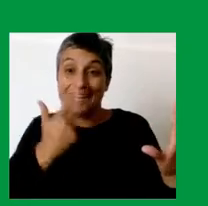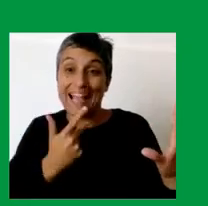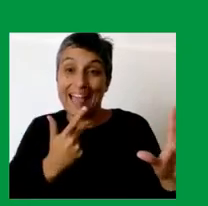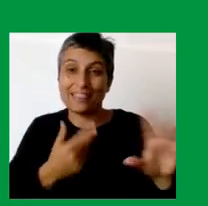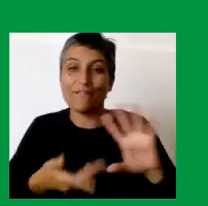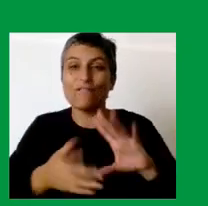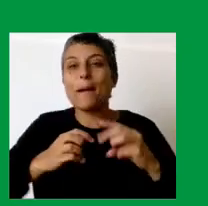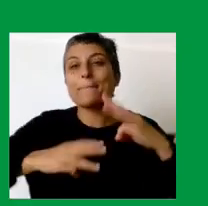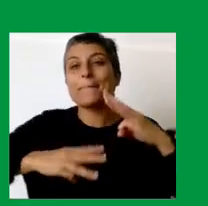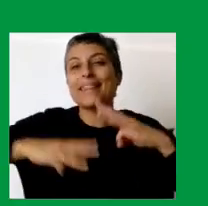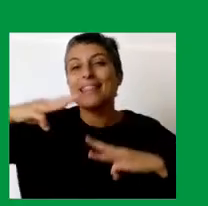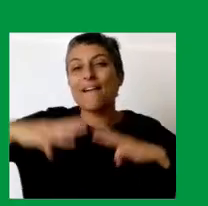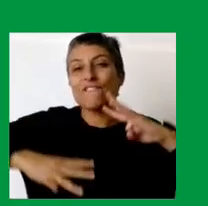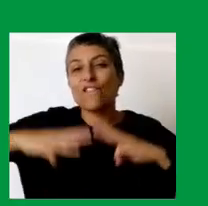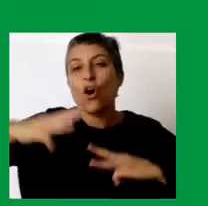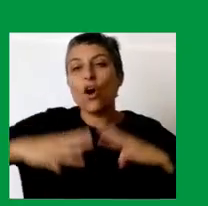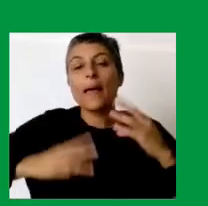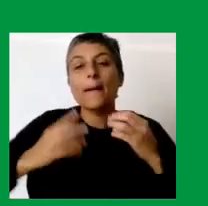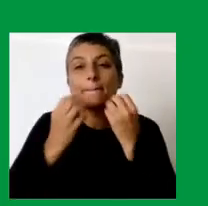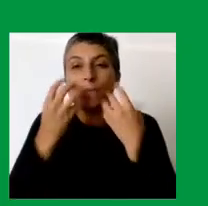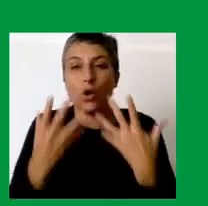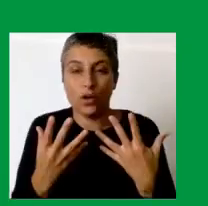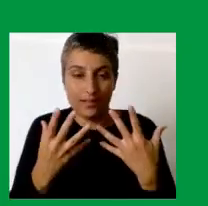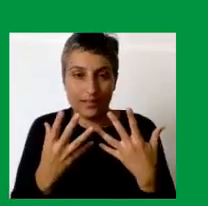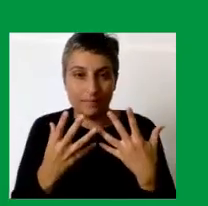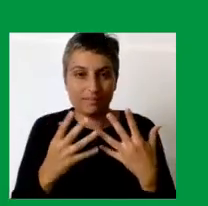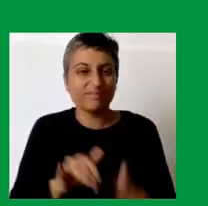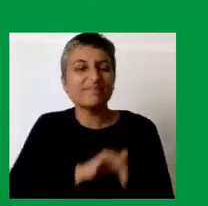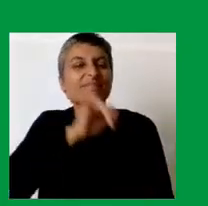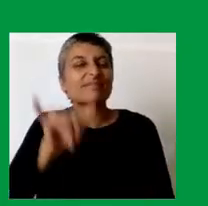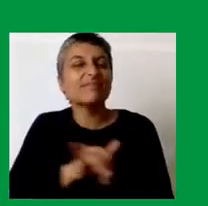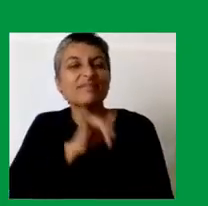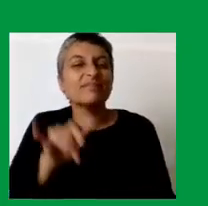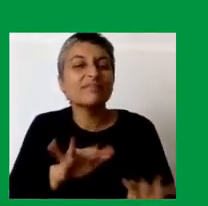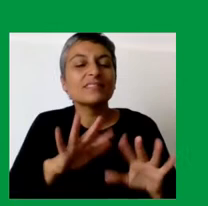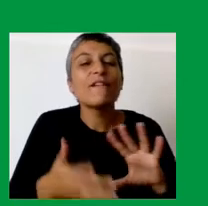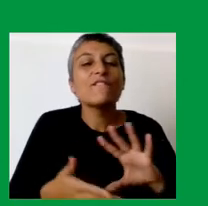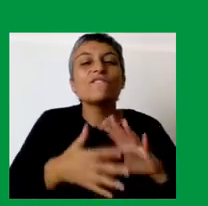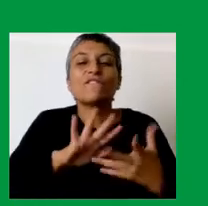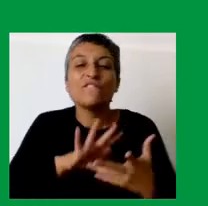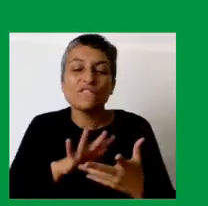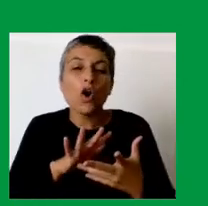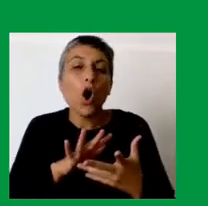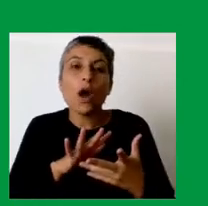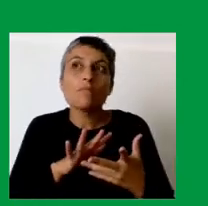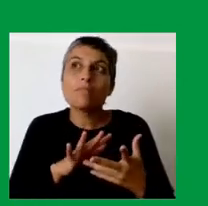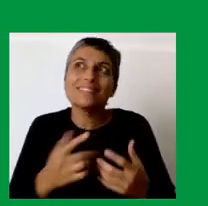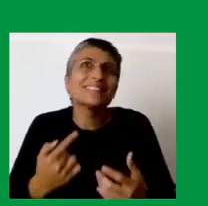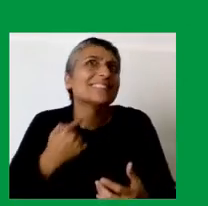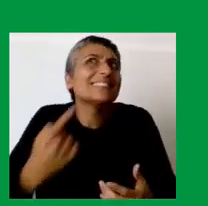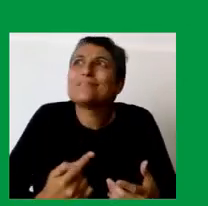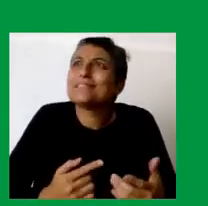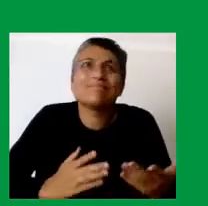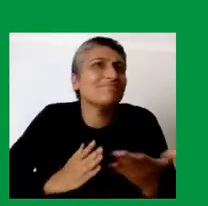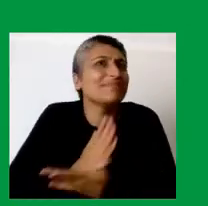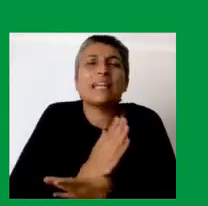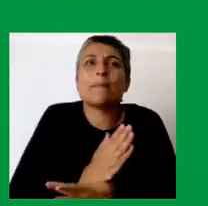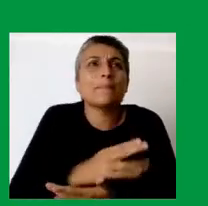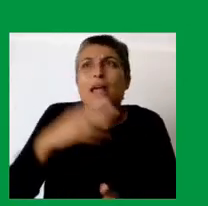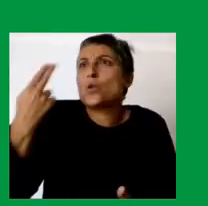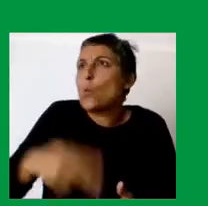metáfora siempre, porque las narrativas son vehículos todoterreno, gente, no fallan jamás,